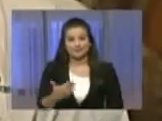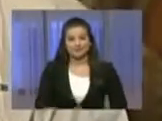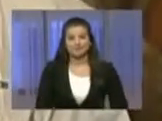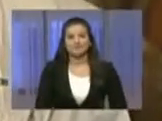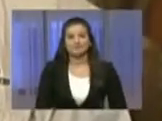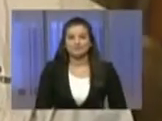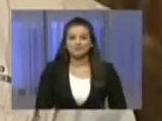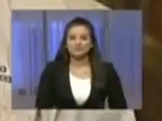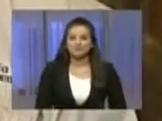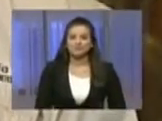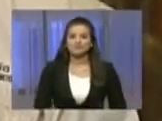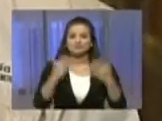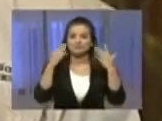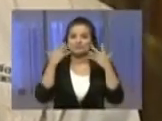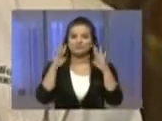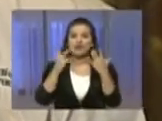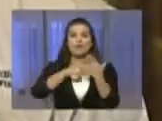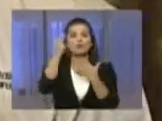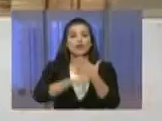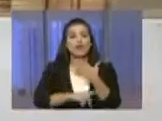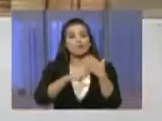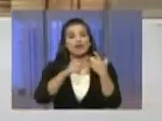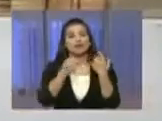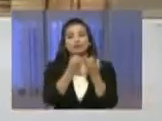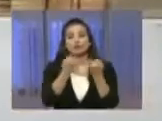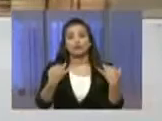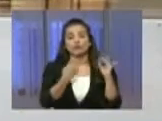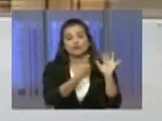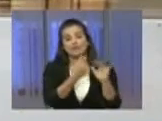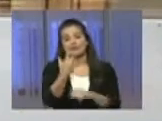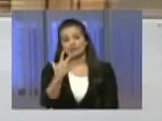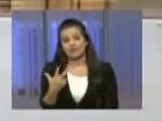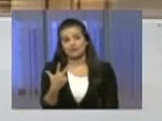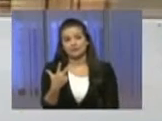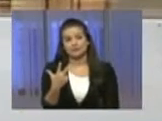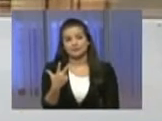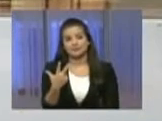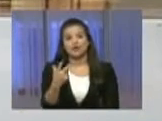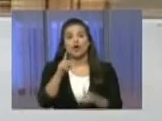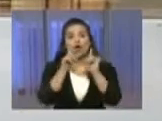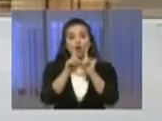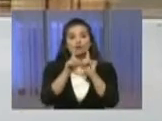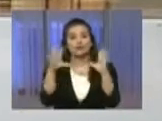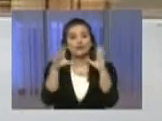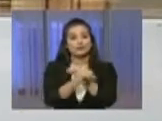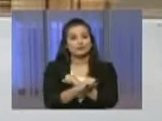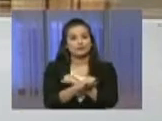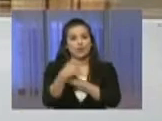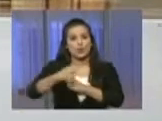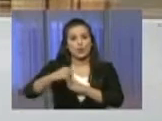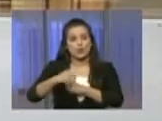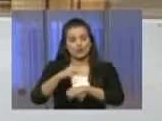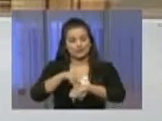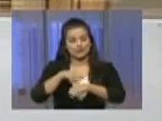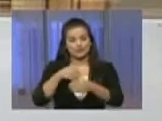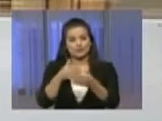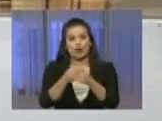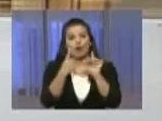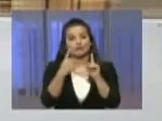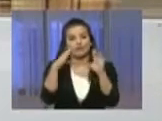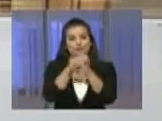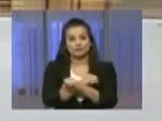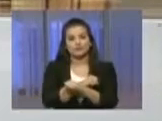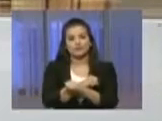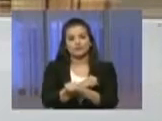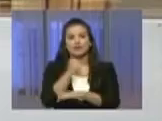Gómez programa número 63 11 de la noche nos dio Ah por